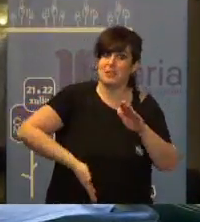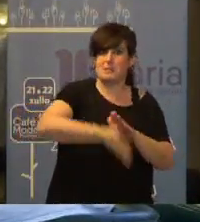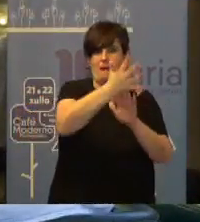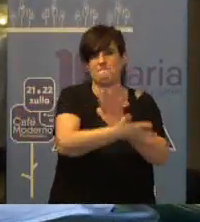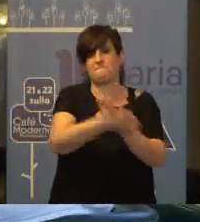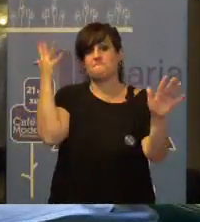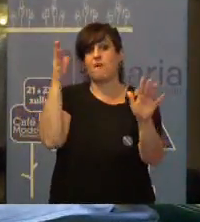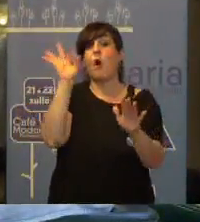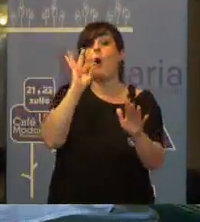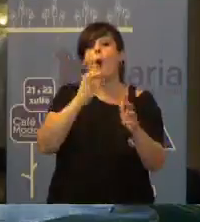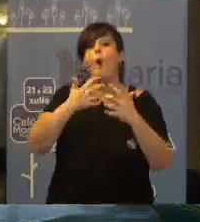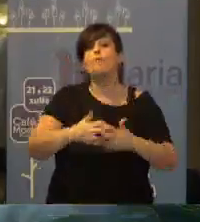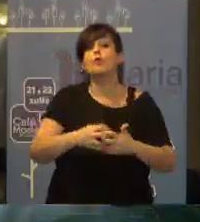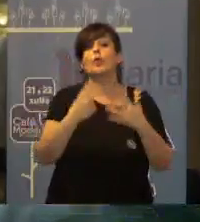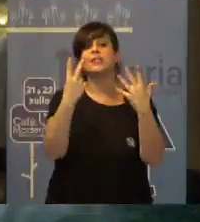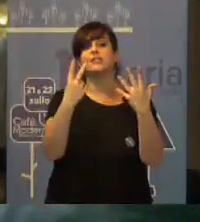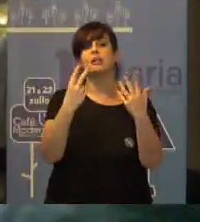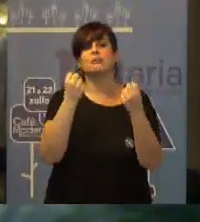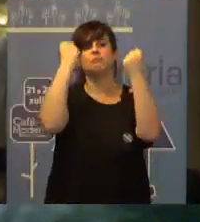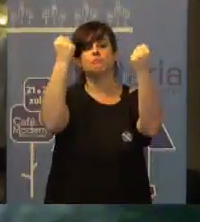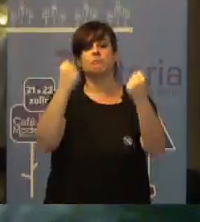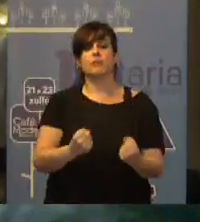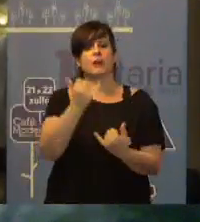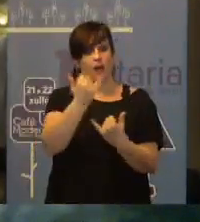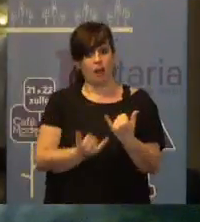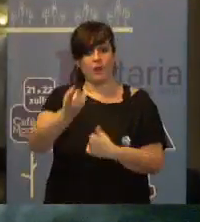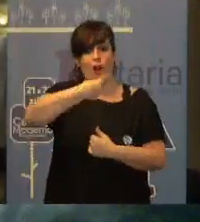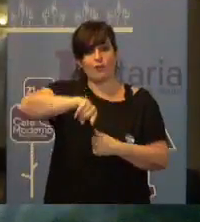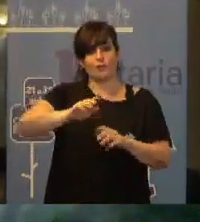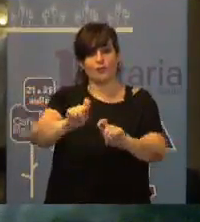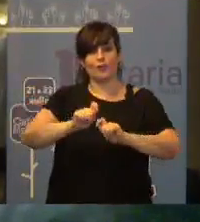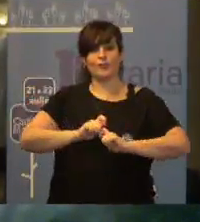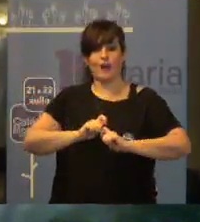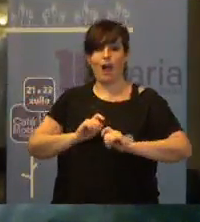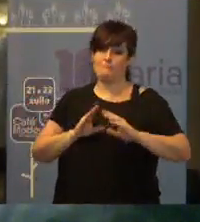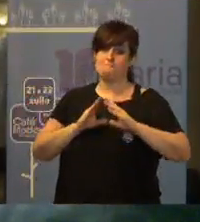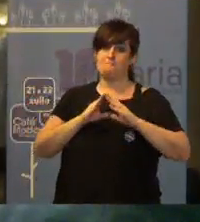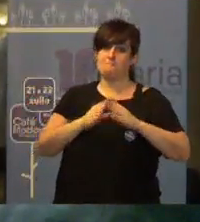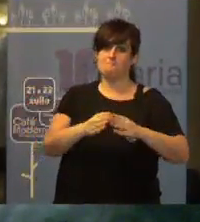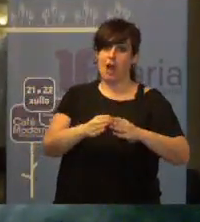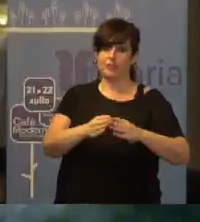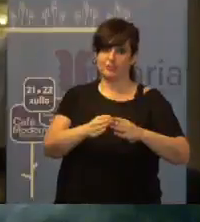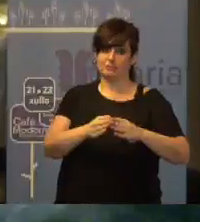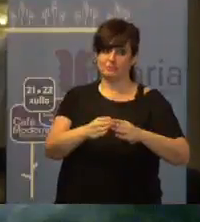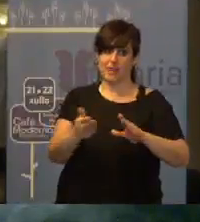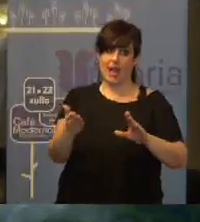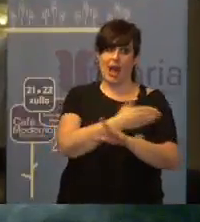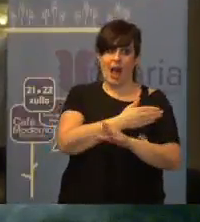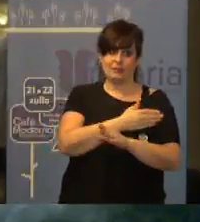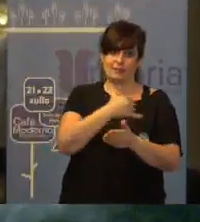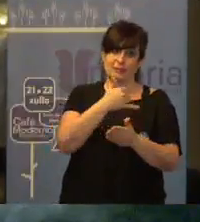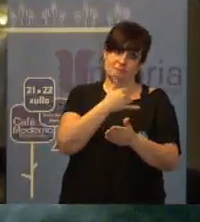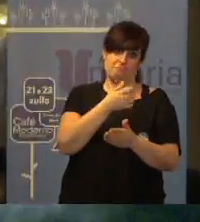metemos 7 motores fuera a borda e facemos no país do narcotráfico unha boa